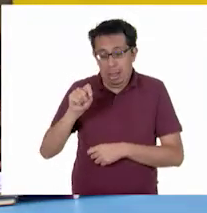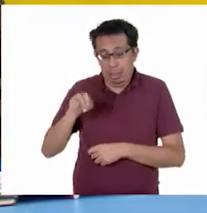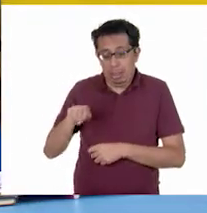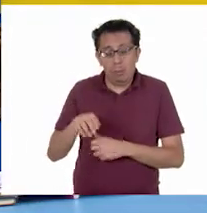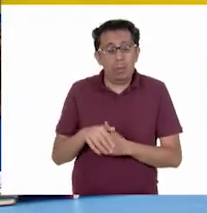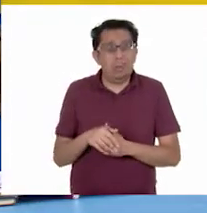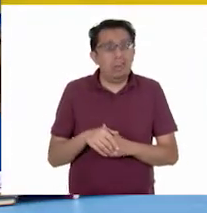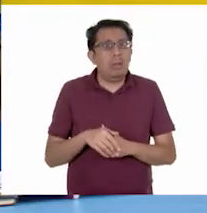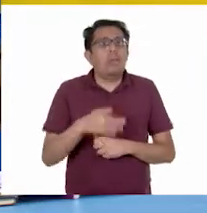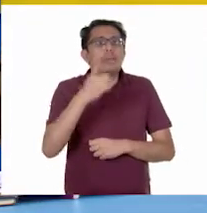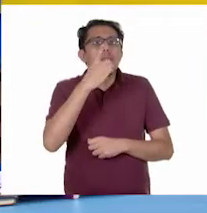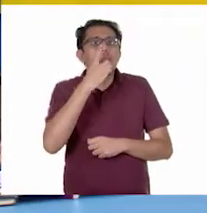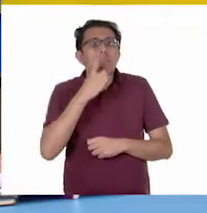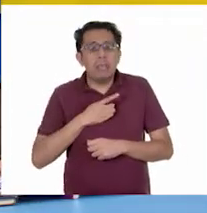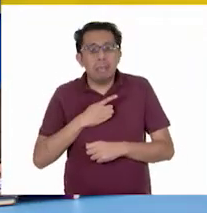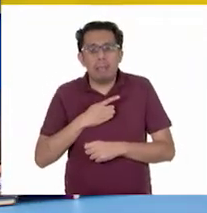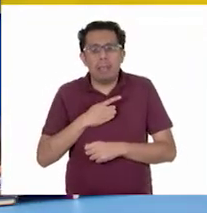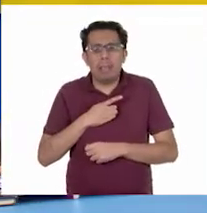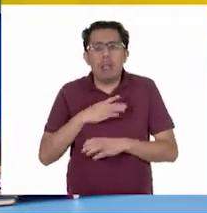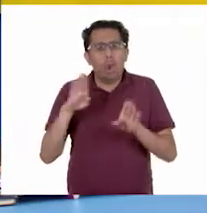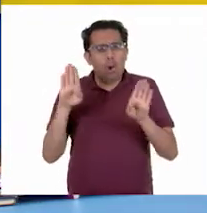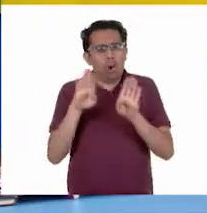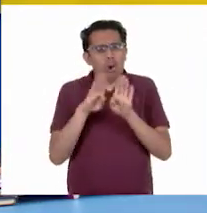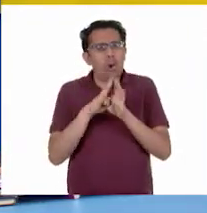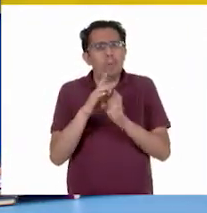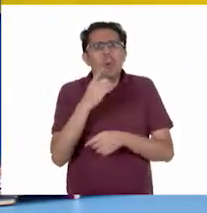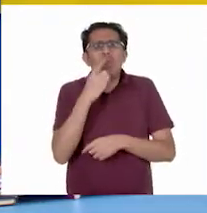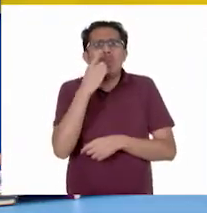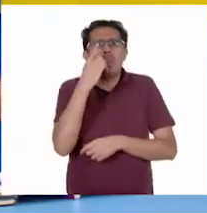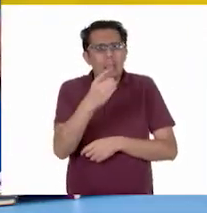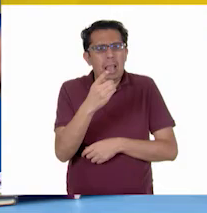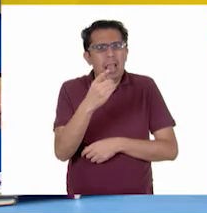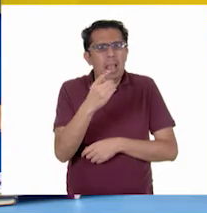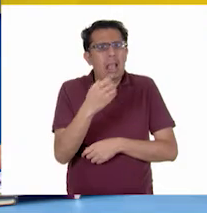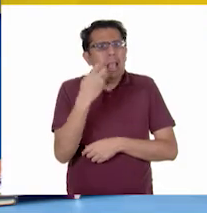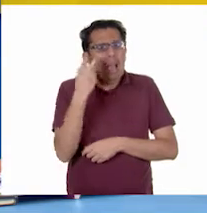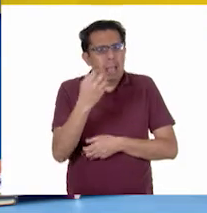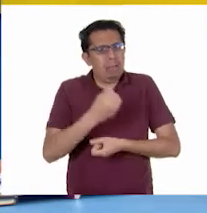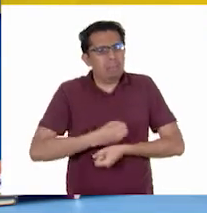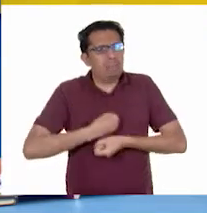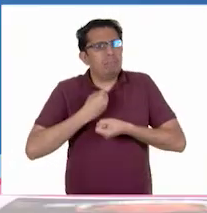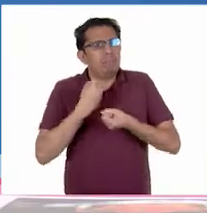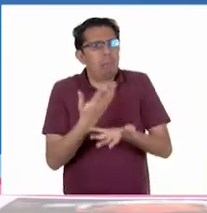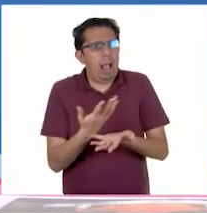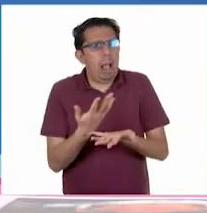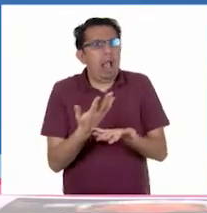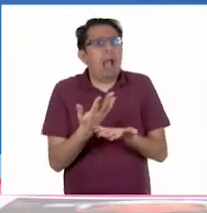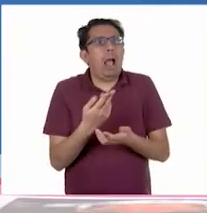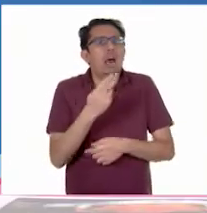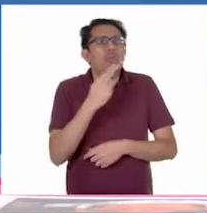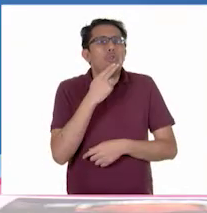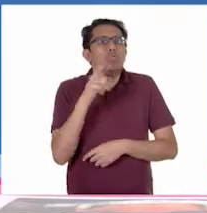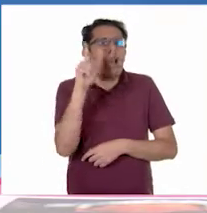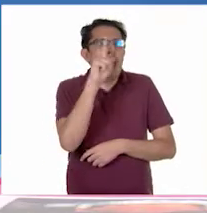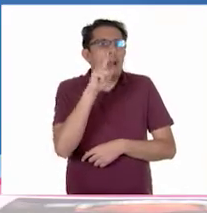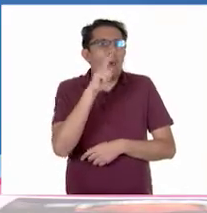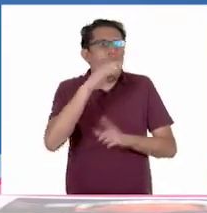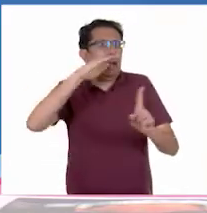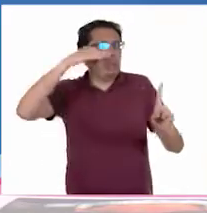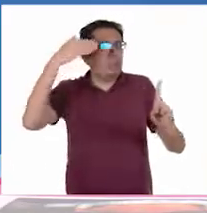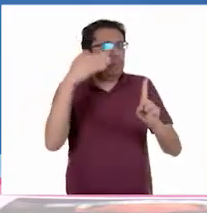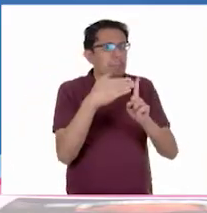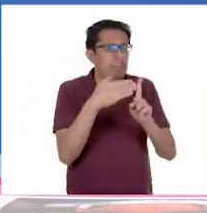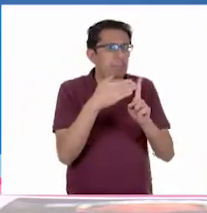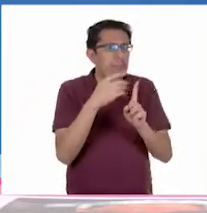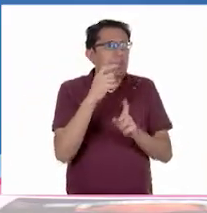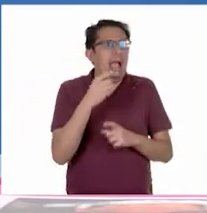dime, ¿cómo expresarías el significado del haiku usando el lenguaje literal? Muy fácil, profe. La